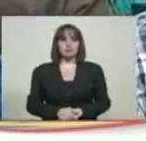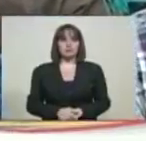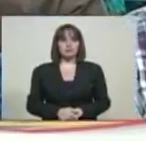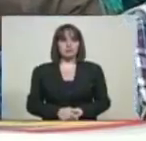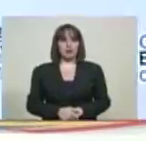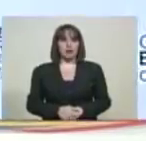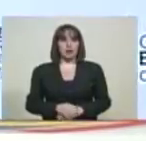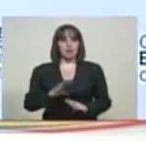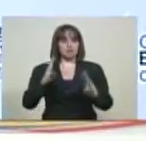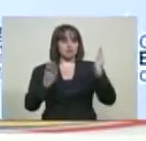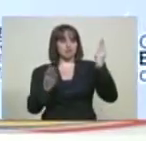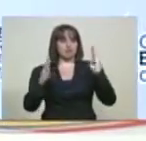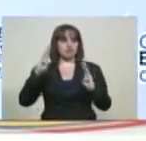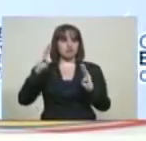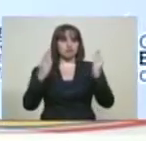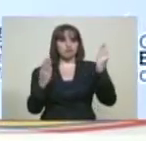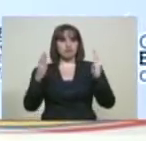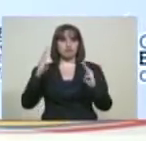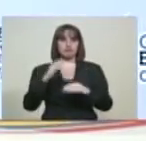reequilibrio